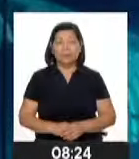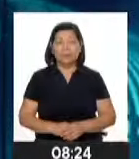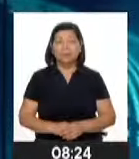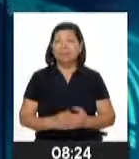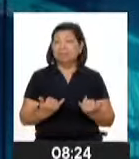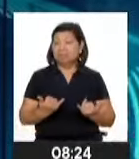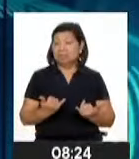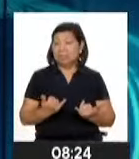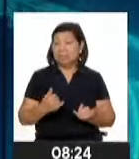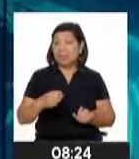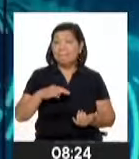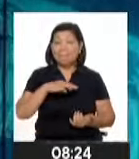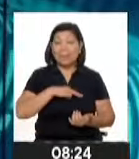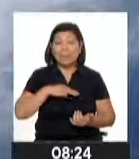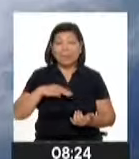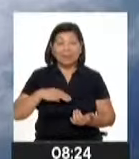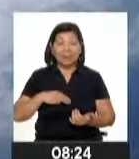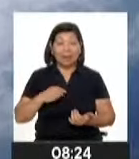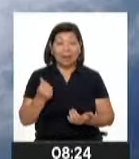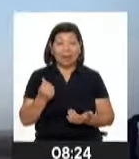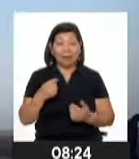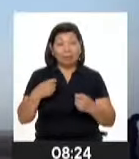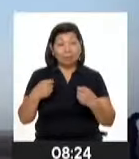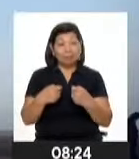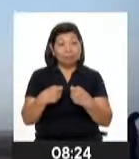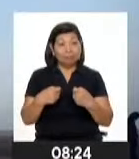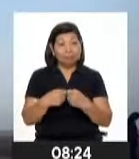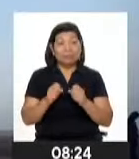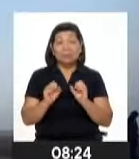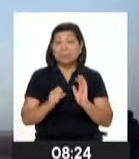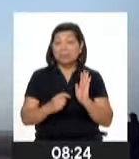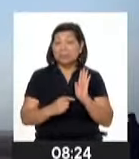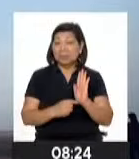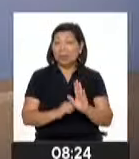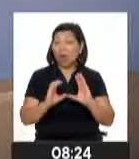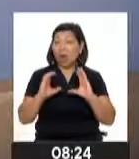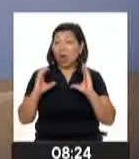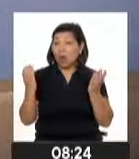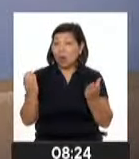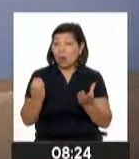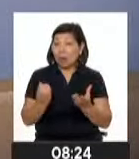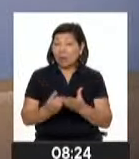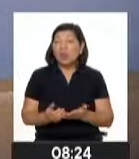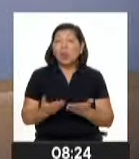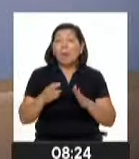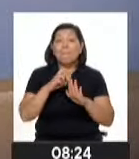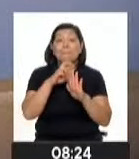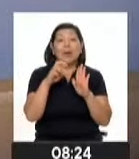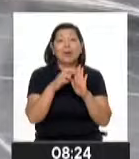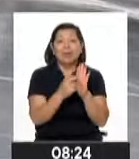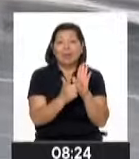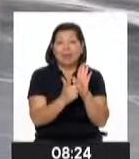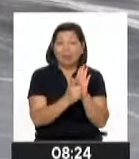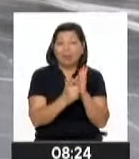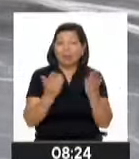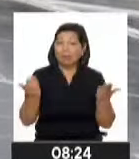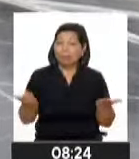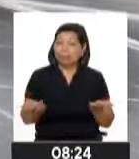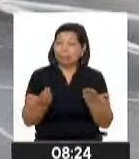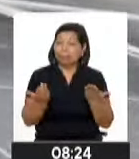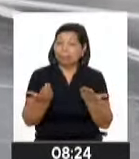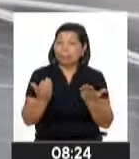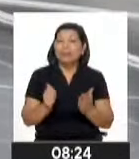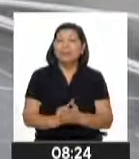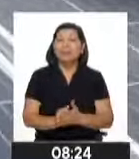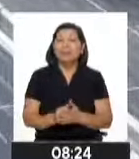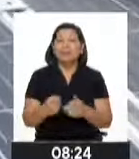El Ministerio de Energía y Minas indicó que el Ejecutivo presentó al Congreso de la República un proyecto de ley que impulsa las inversiones en